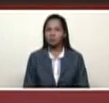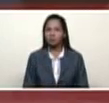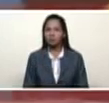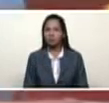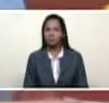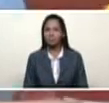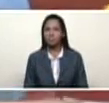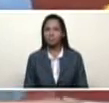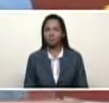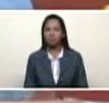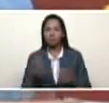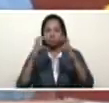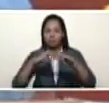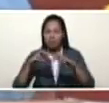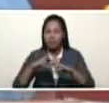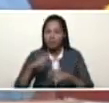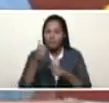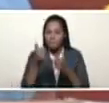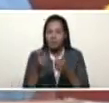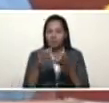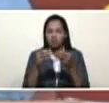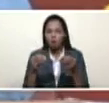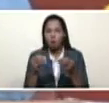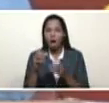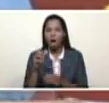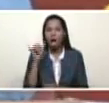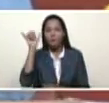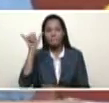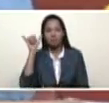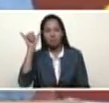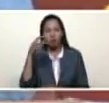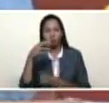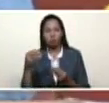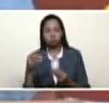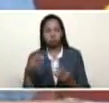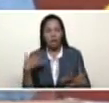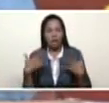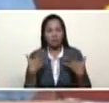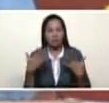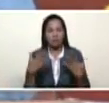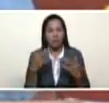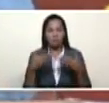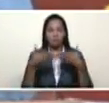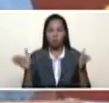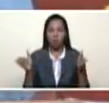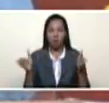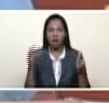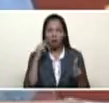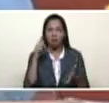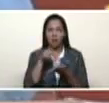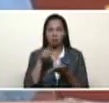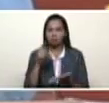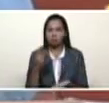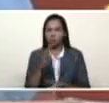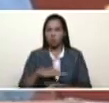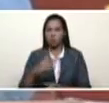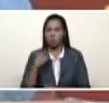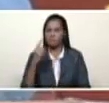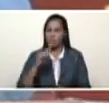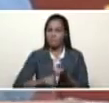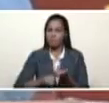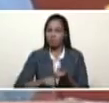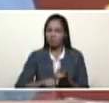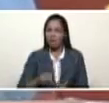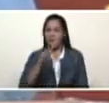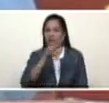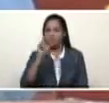de revisar los videos de mis actos públicos para ver dónde estaba Silita. El 30